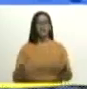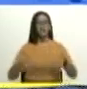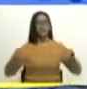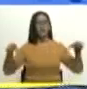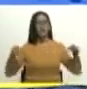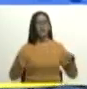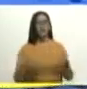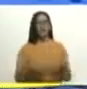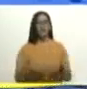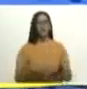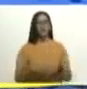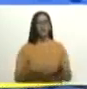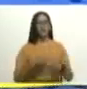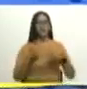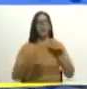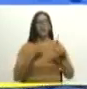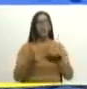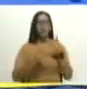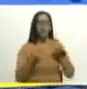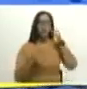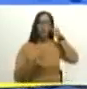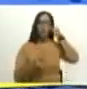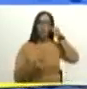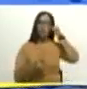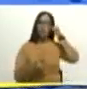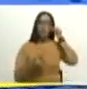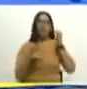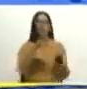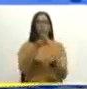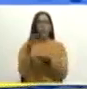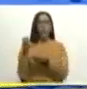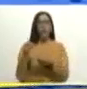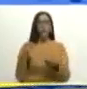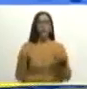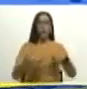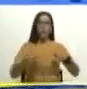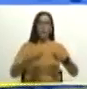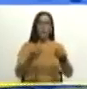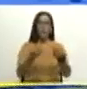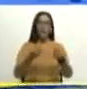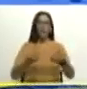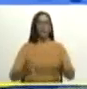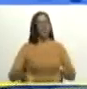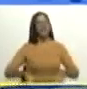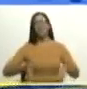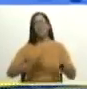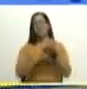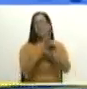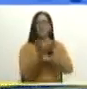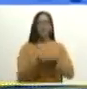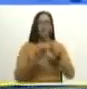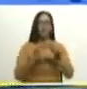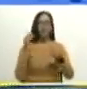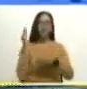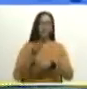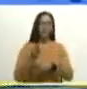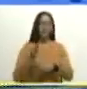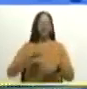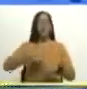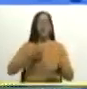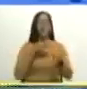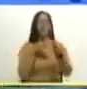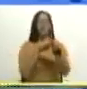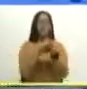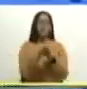Riqueza. Produciendo, cobrando los impuestos y levantando todas las sanciones para que podamos avanzar otra